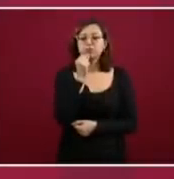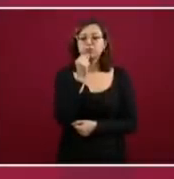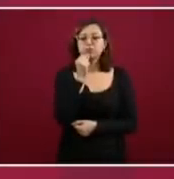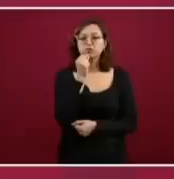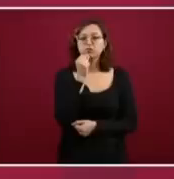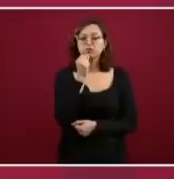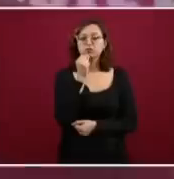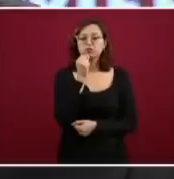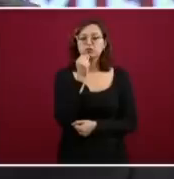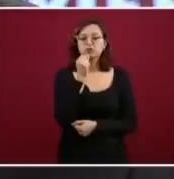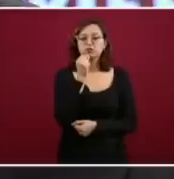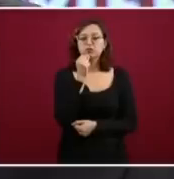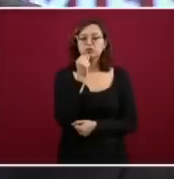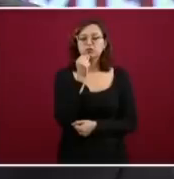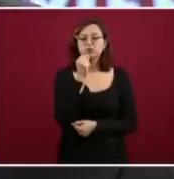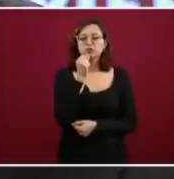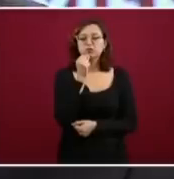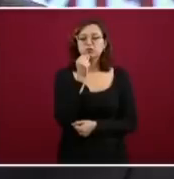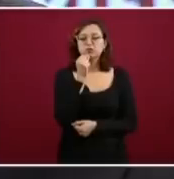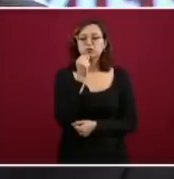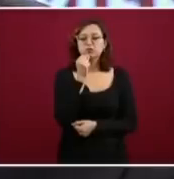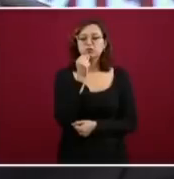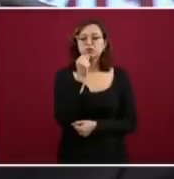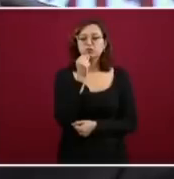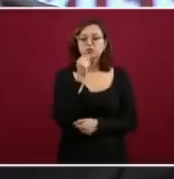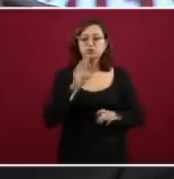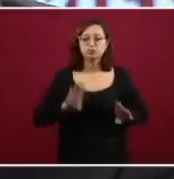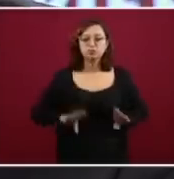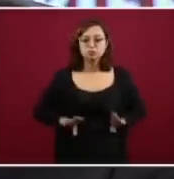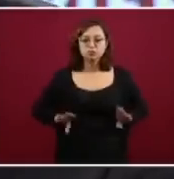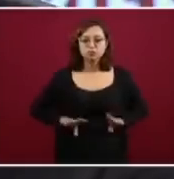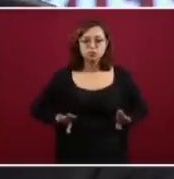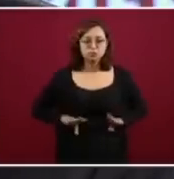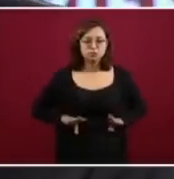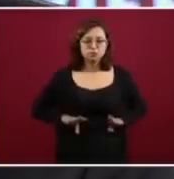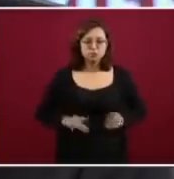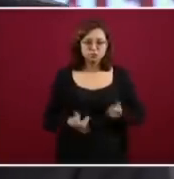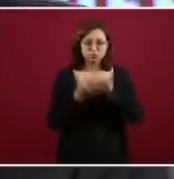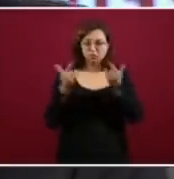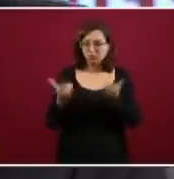no tienen un buen historial